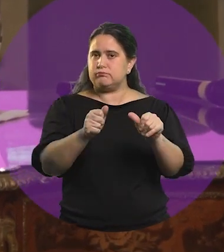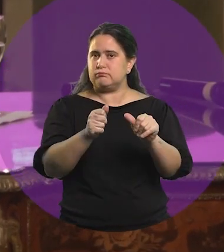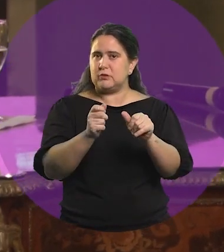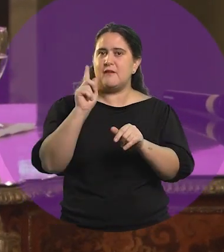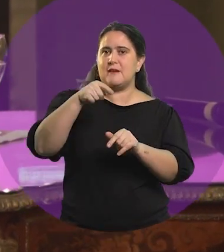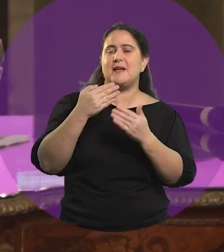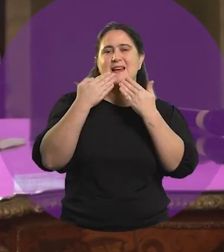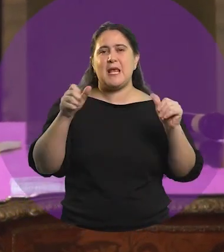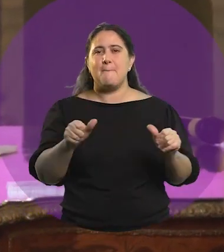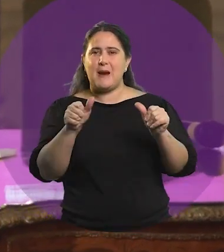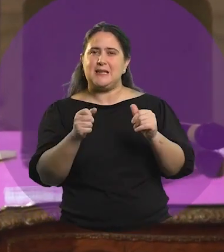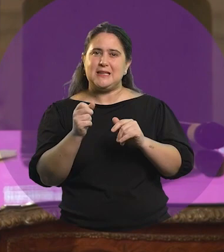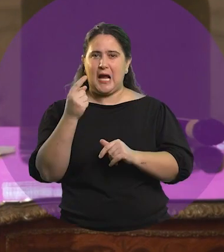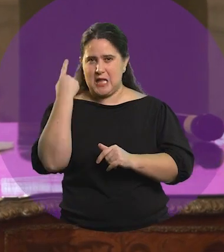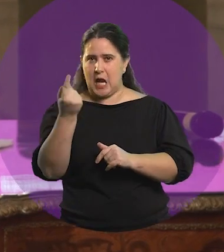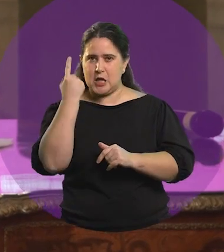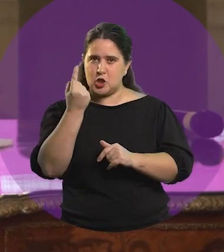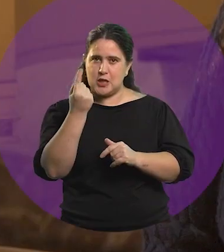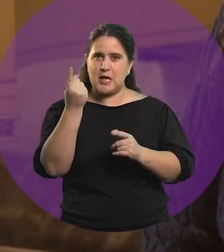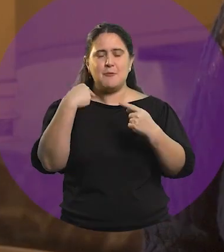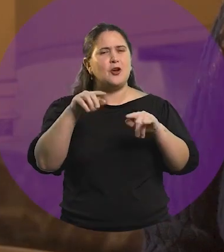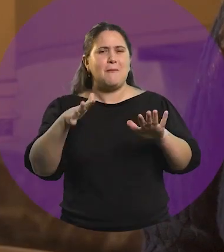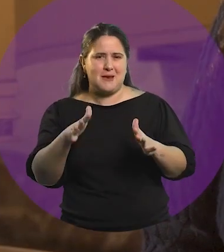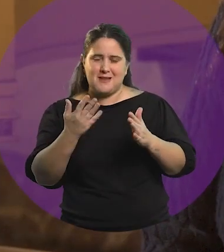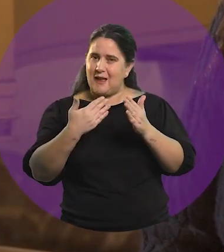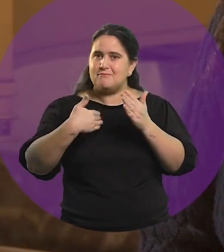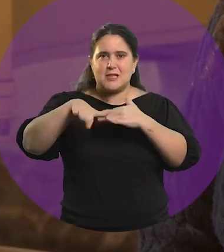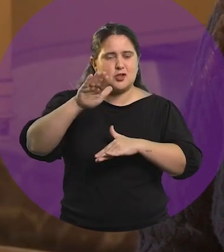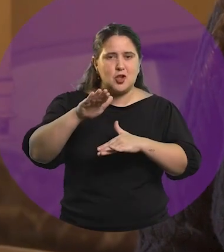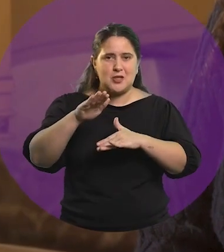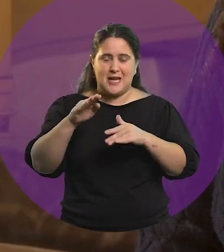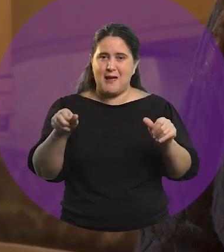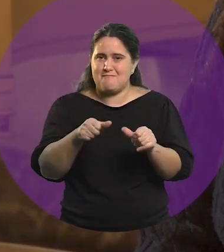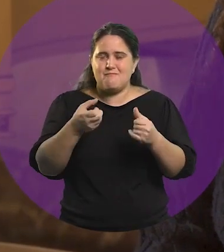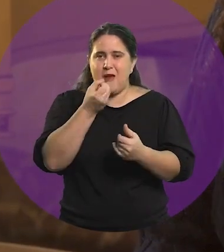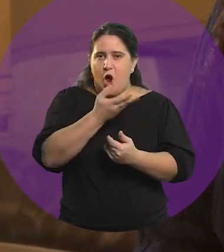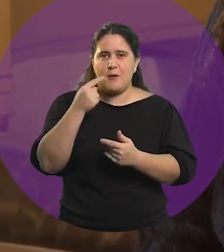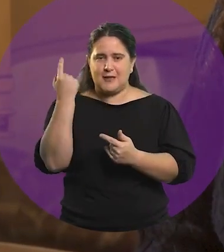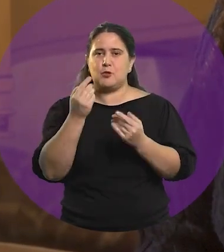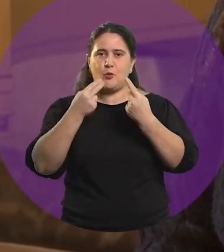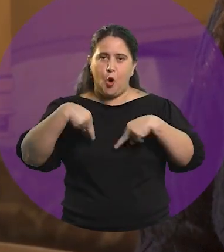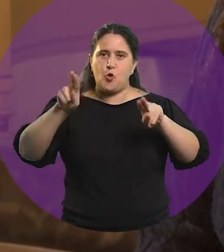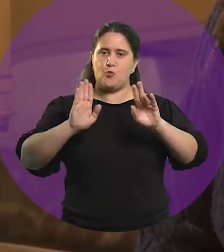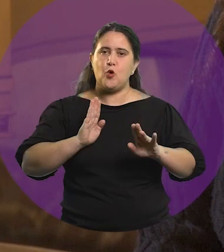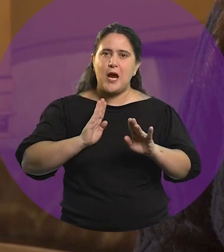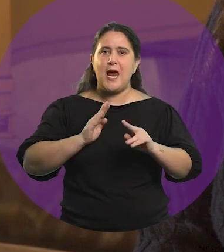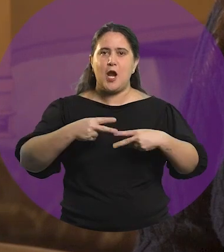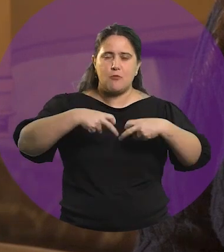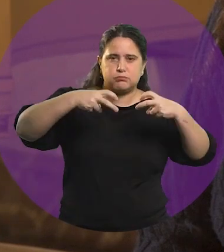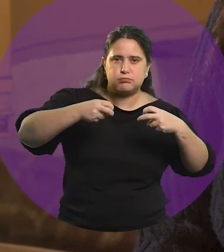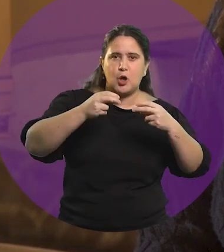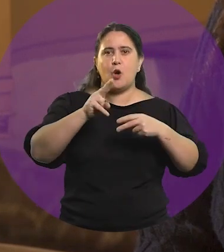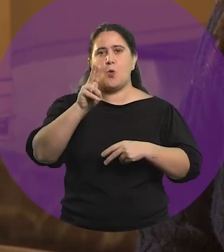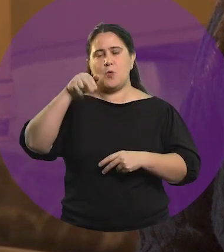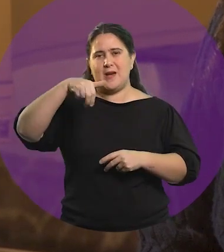basado en las mejores prácticas internacionales, pero qué es lo que sucede en general, las mejores prácticas, ONU Mujeres, el Instituto de Estadísticas de